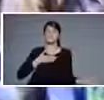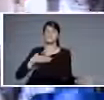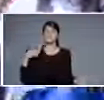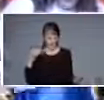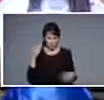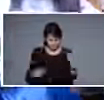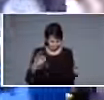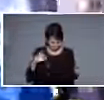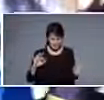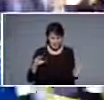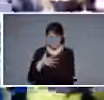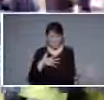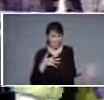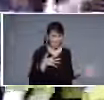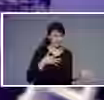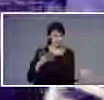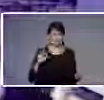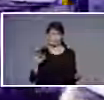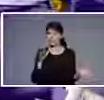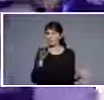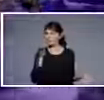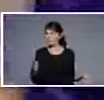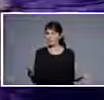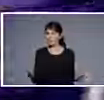haciendo? ¿Por qué coño bailo así?